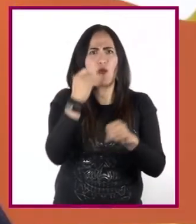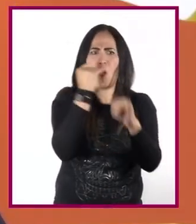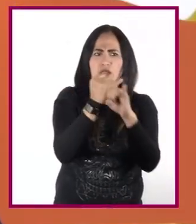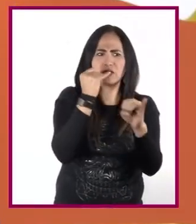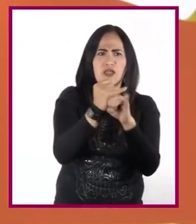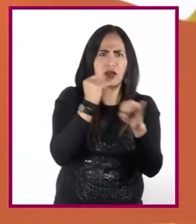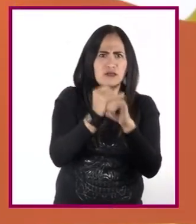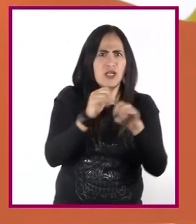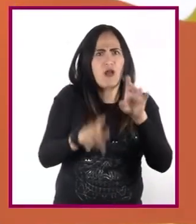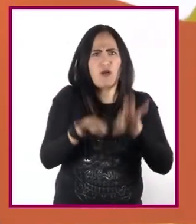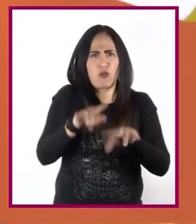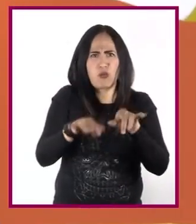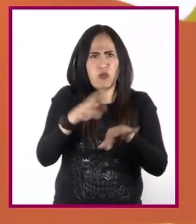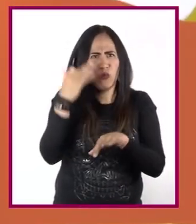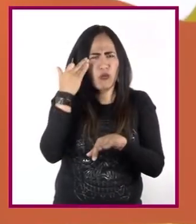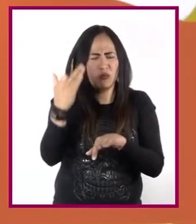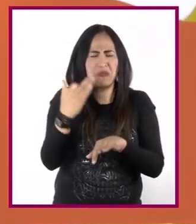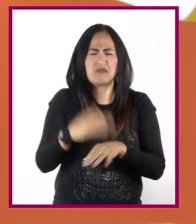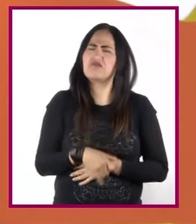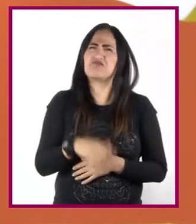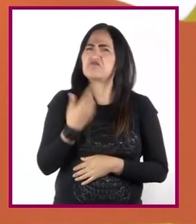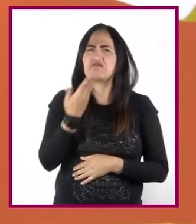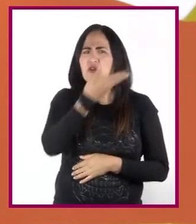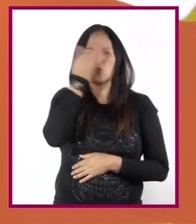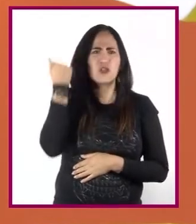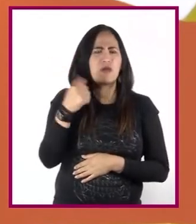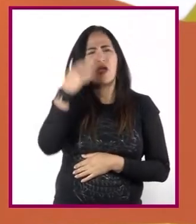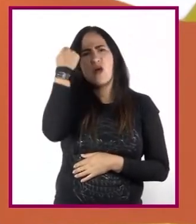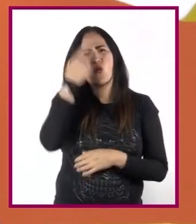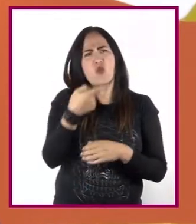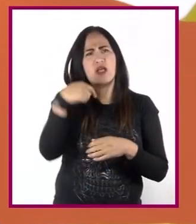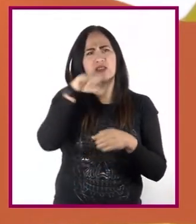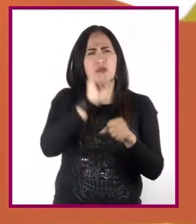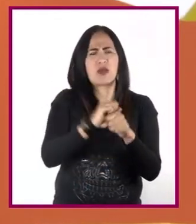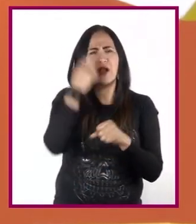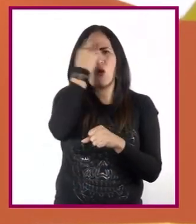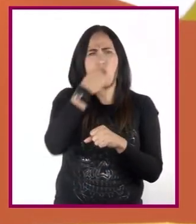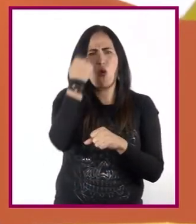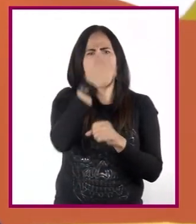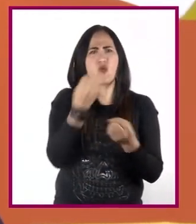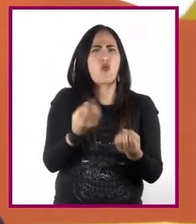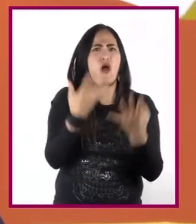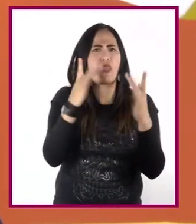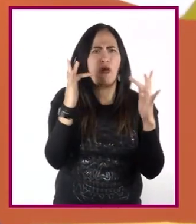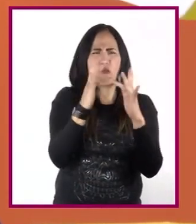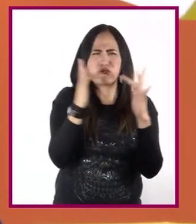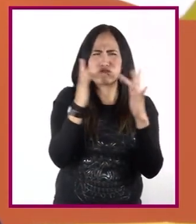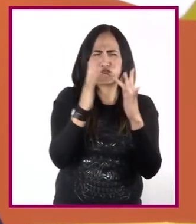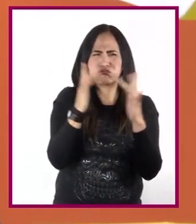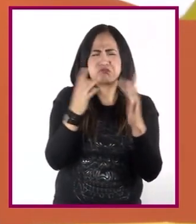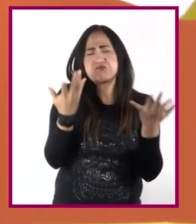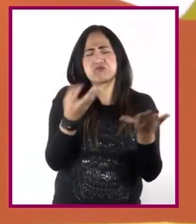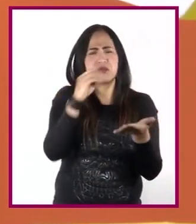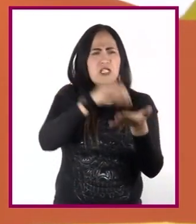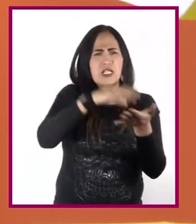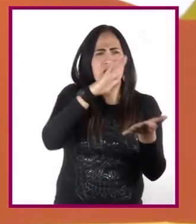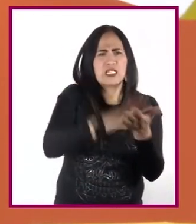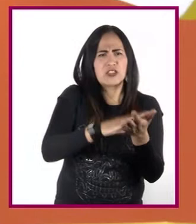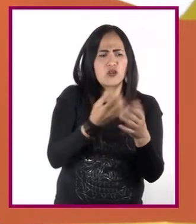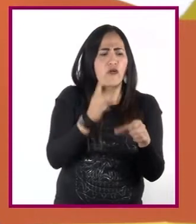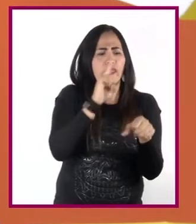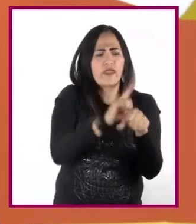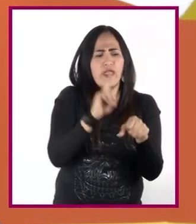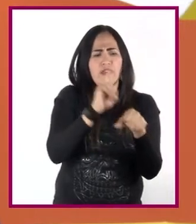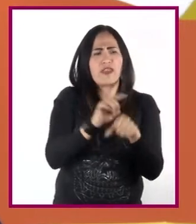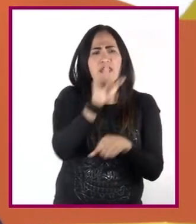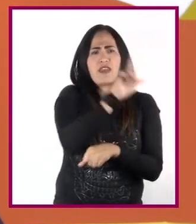sociales? Como en ese momento no tenía idea de las horas a la semana que pasaba en redes sociales, realizó un registro por cada uno de los días